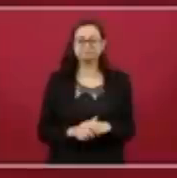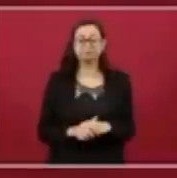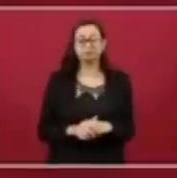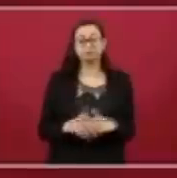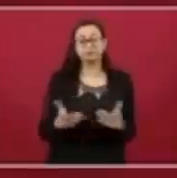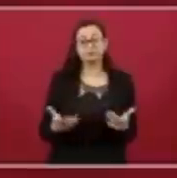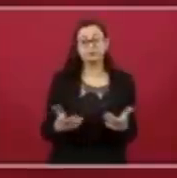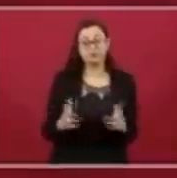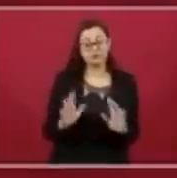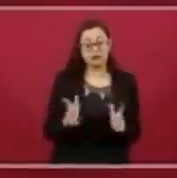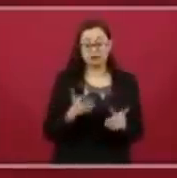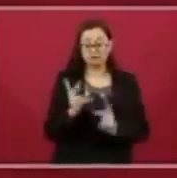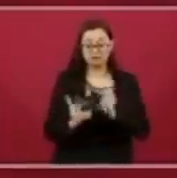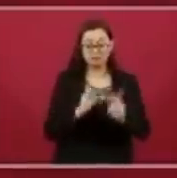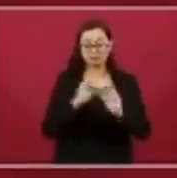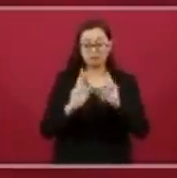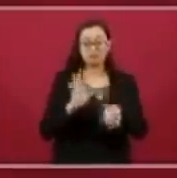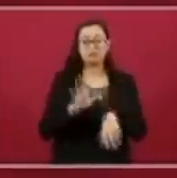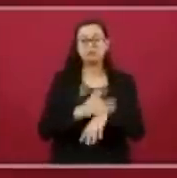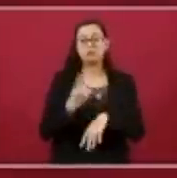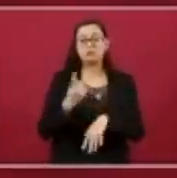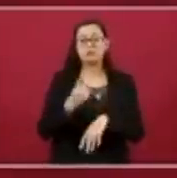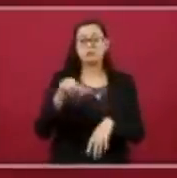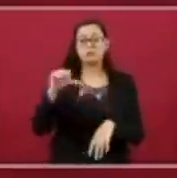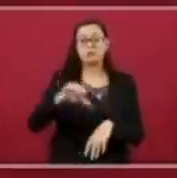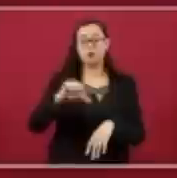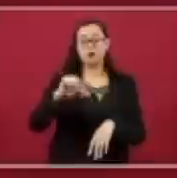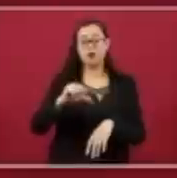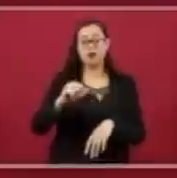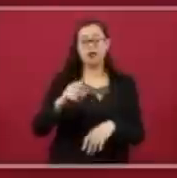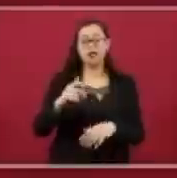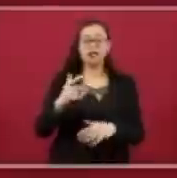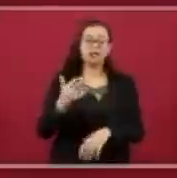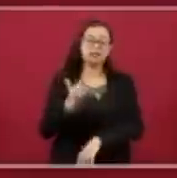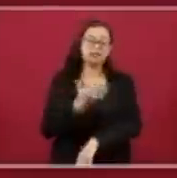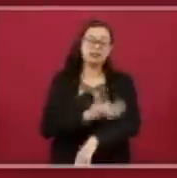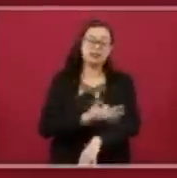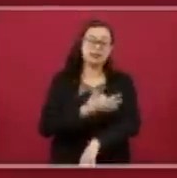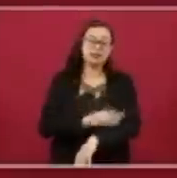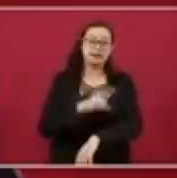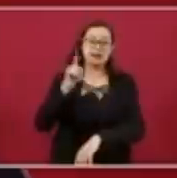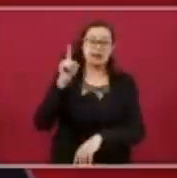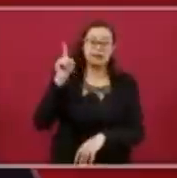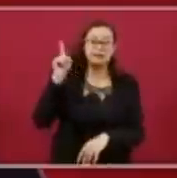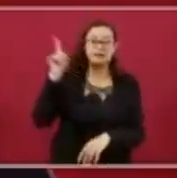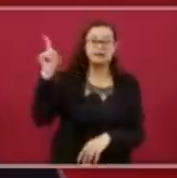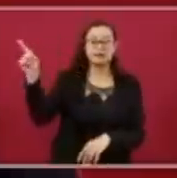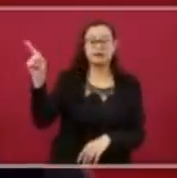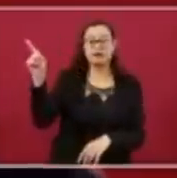hoy por la tarde en Saltillo, Coahuila, para conmemorar